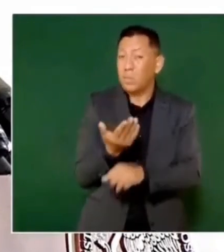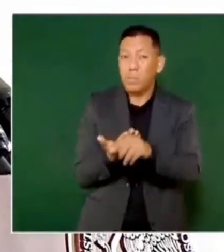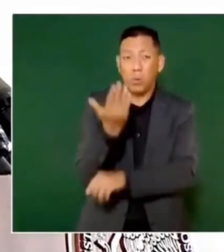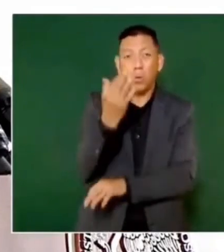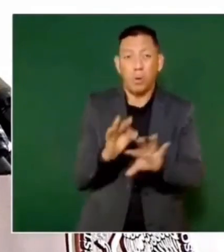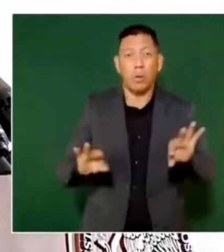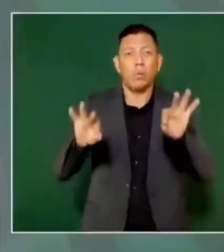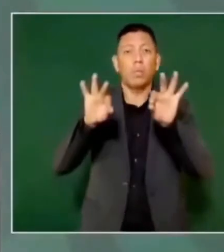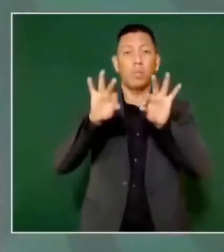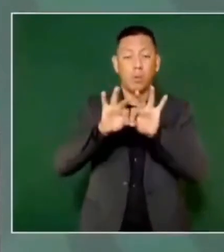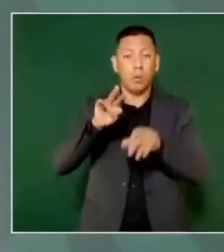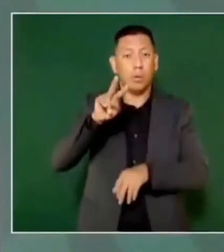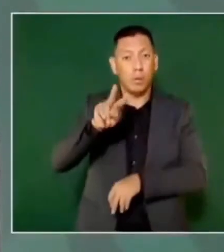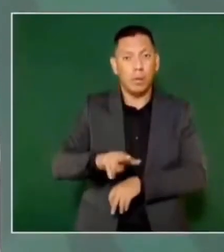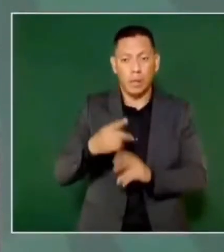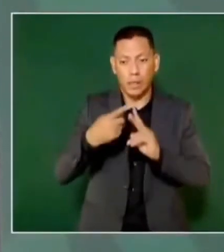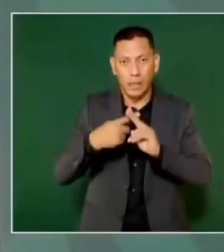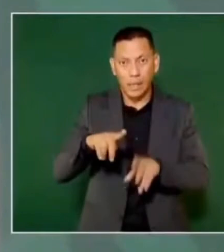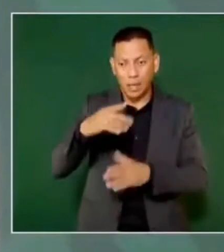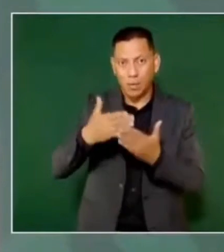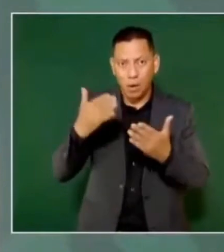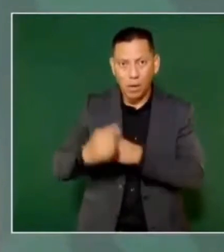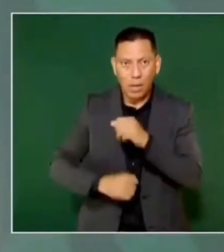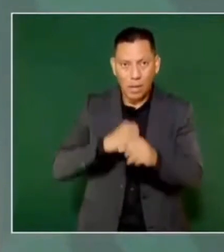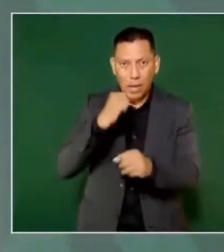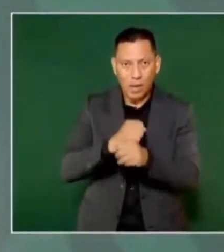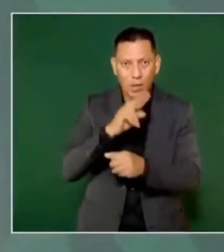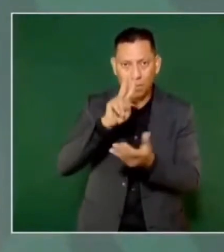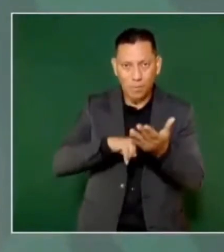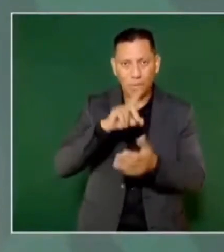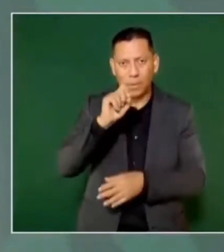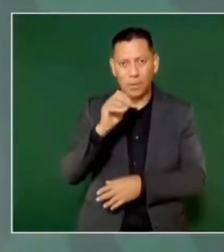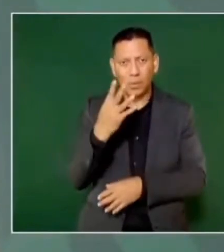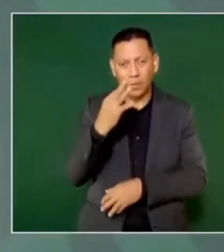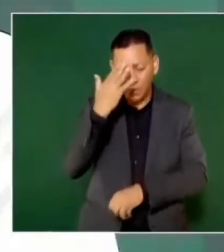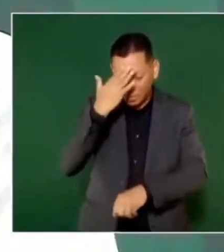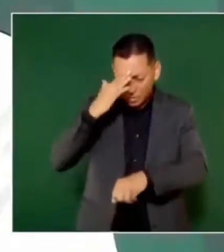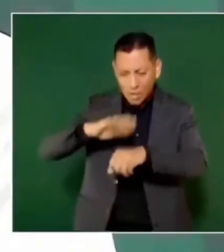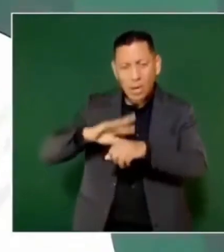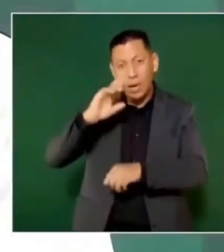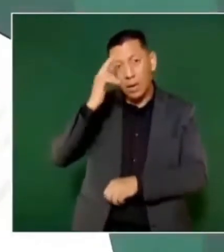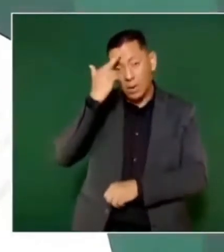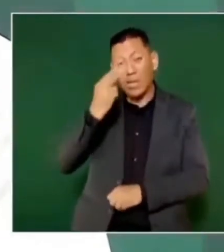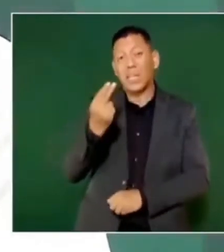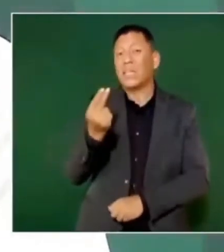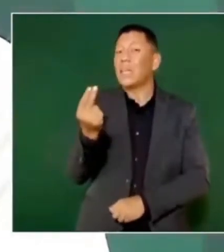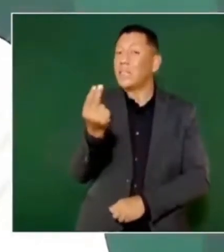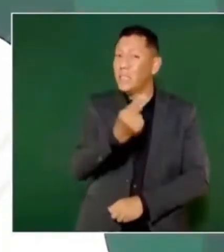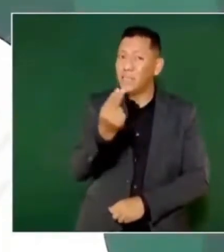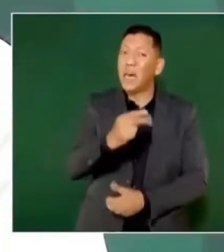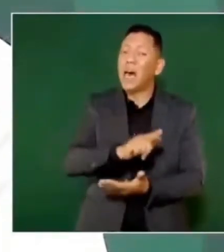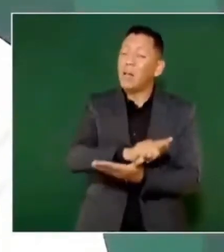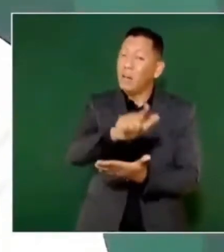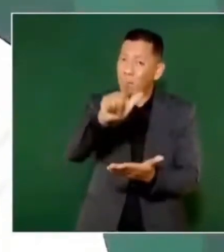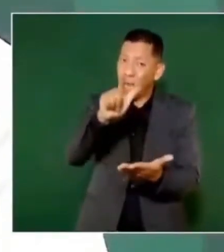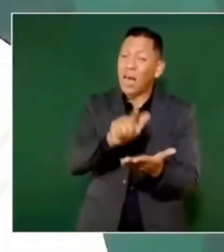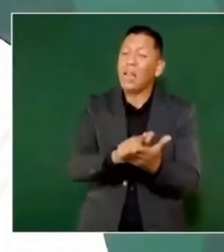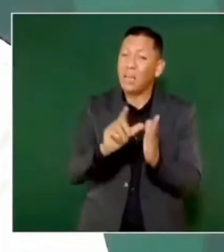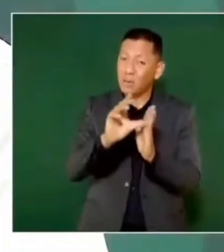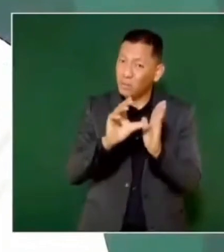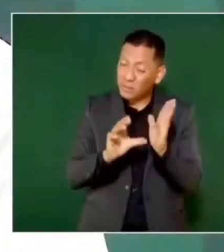importante, iniciando el año, recordar eso, que se necesita una reforma